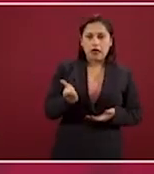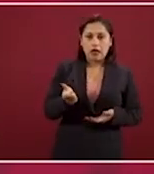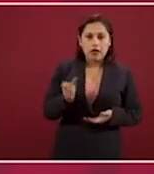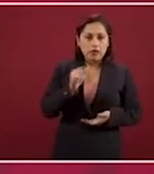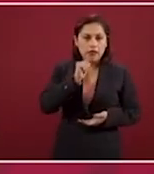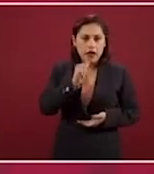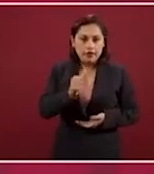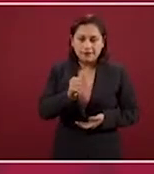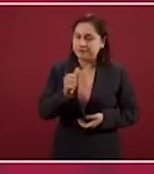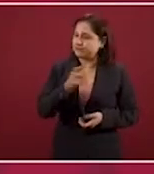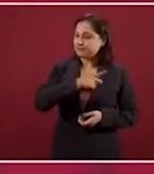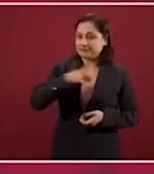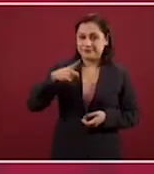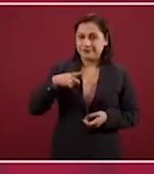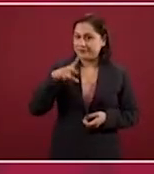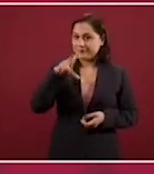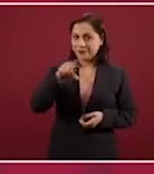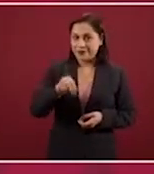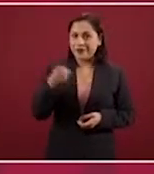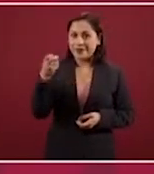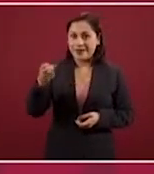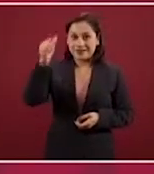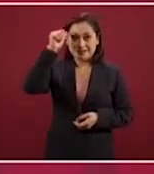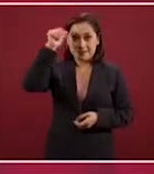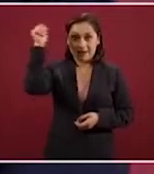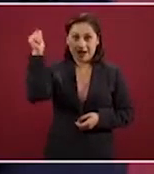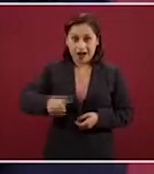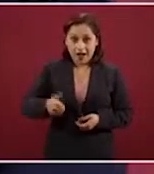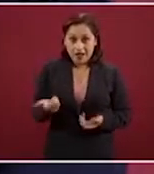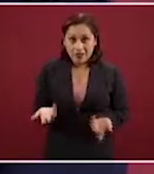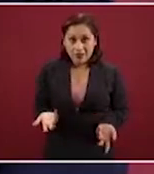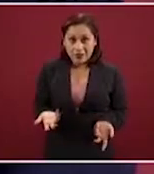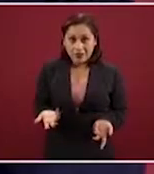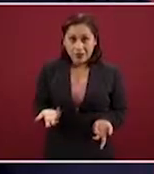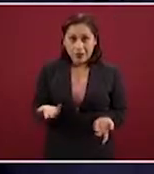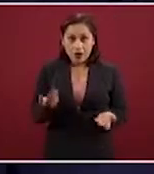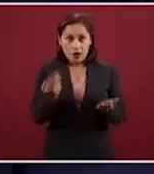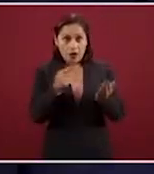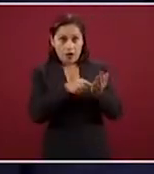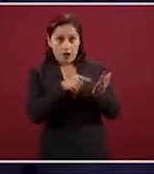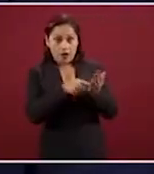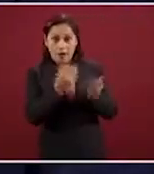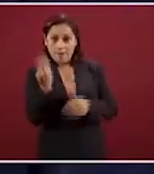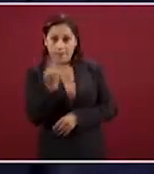Es hasta pecado social, está en la Biblia.